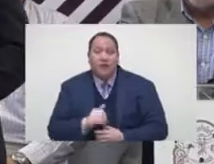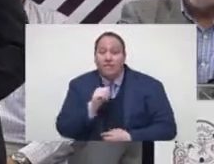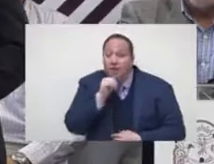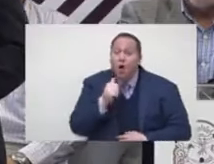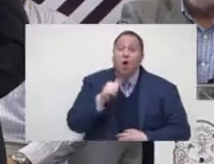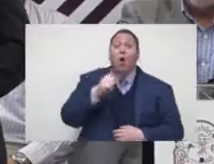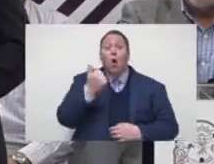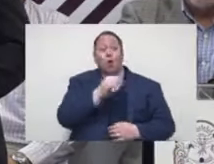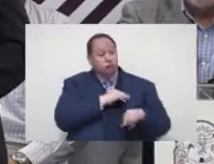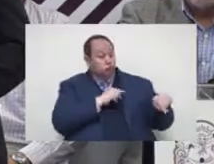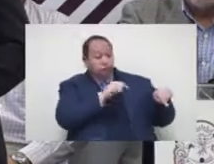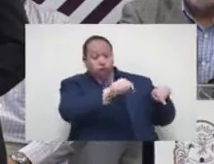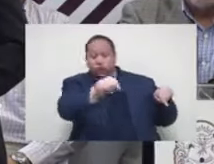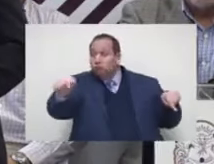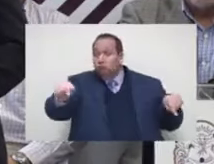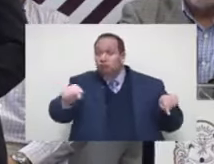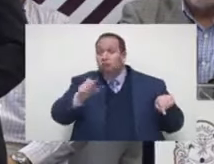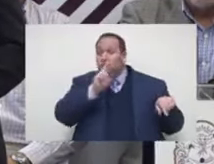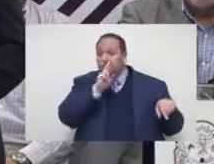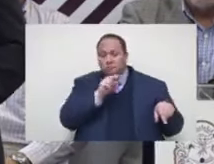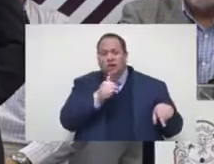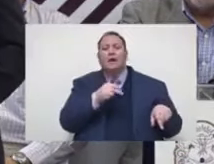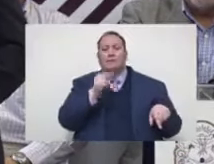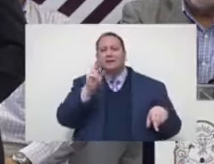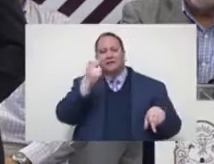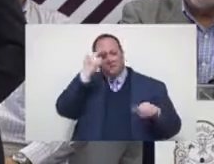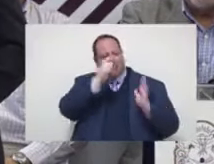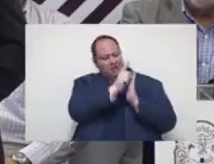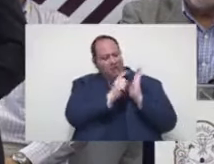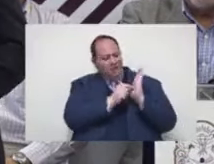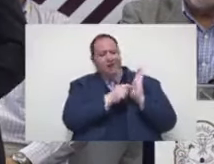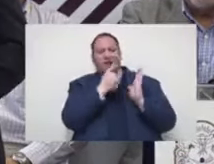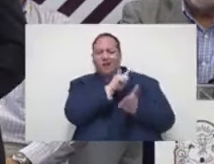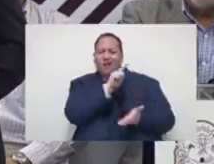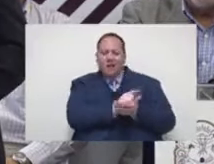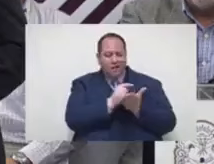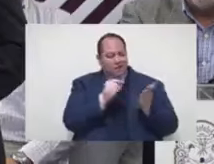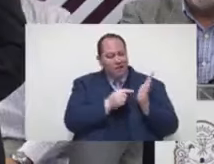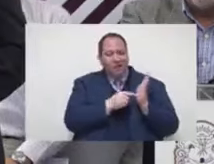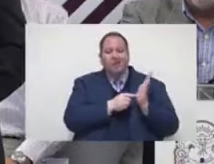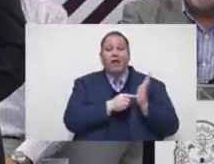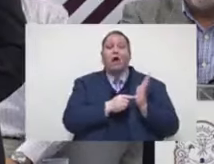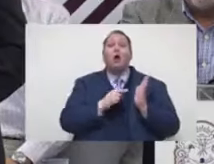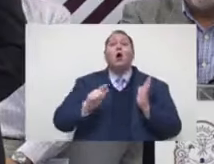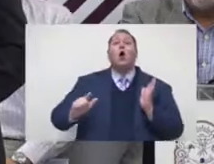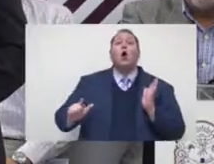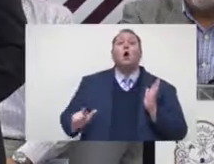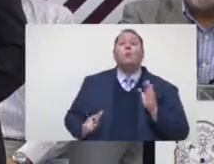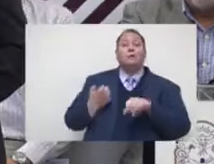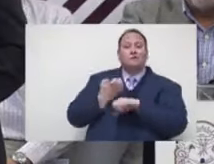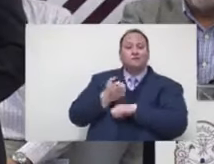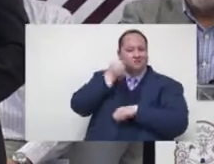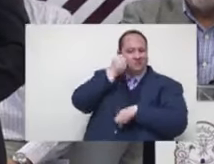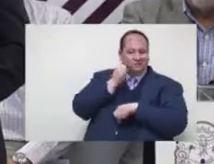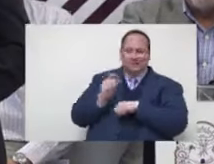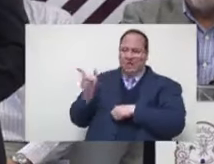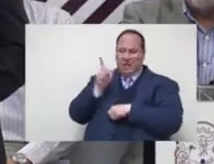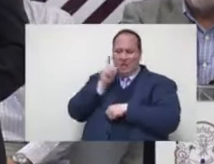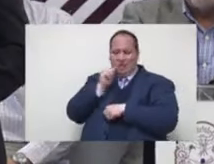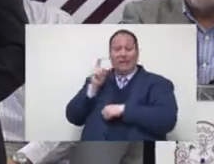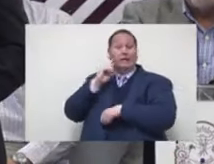otros municipios, pero hay que recordar nuevamente lo que dice la ley. La ley es el Estado, por parte de lo que respecta a la Secretaría de Seguridad Ciudadana,